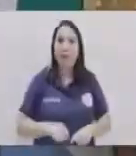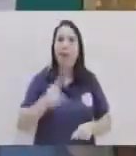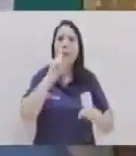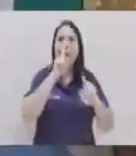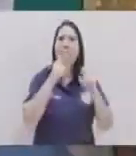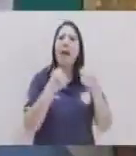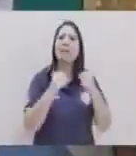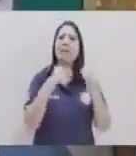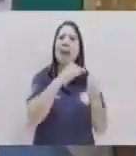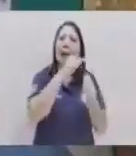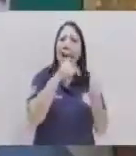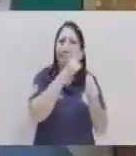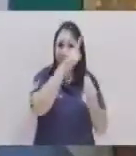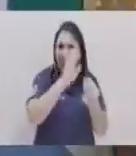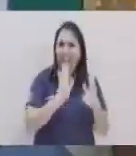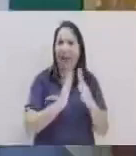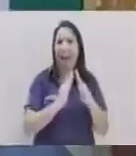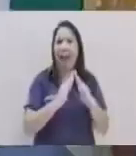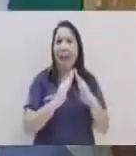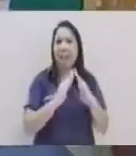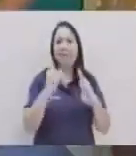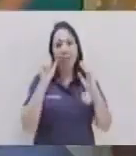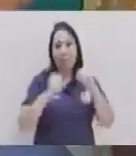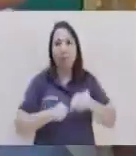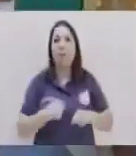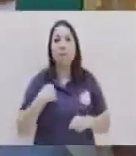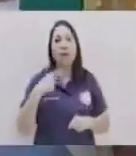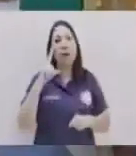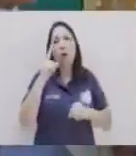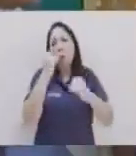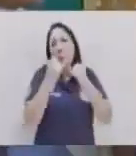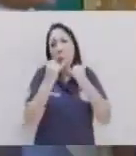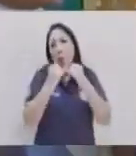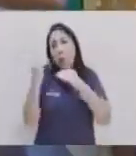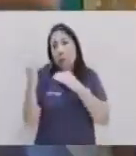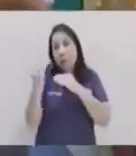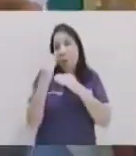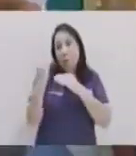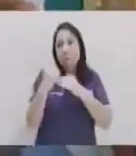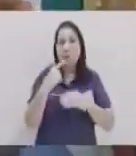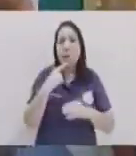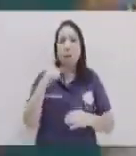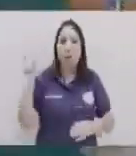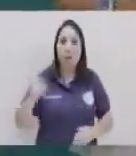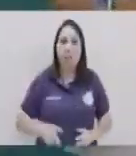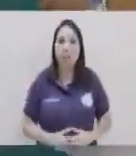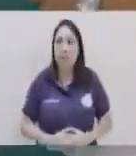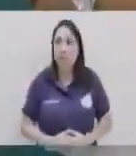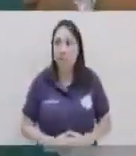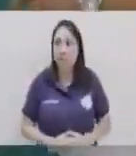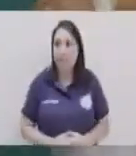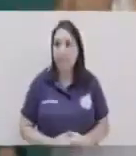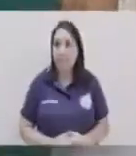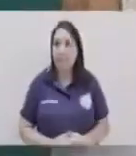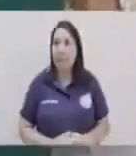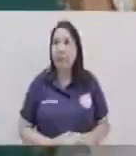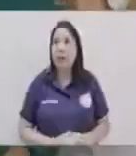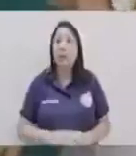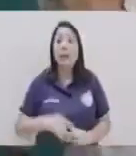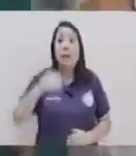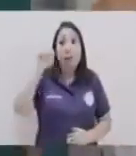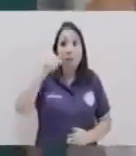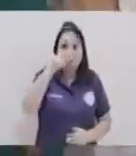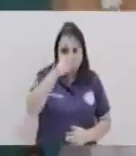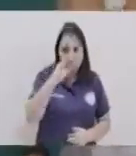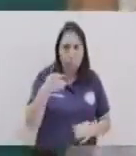familia. Ya para ir finalizando, profe, ¿alguna última recomendación que usted tenga para todas las personas que están en casa? Sí, que ocupemos nuestro